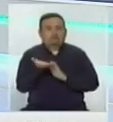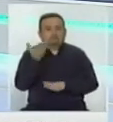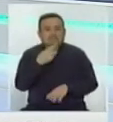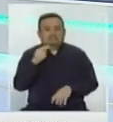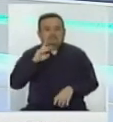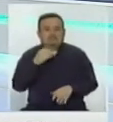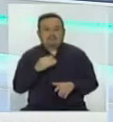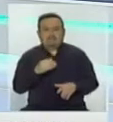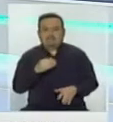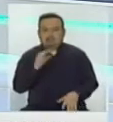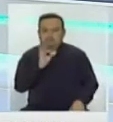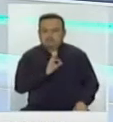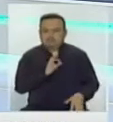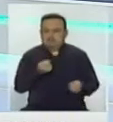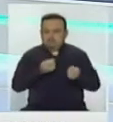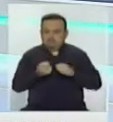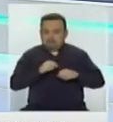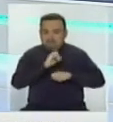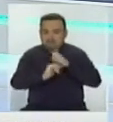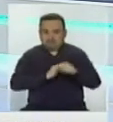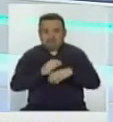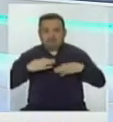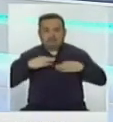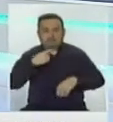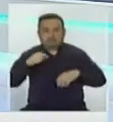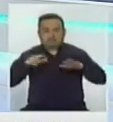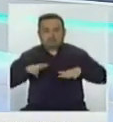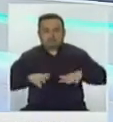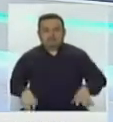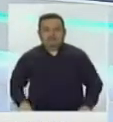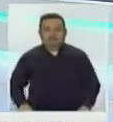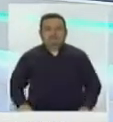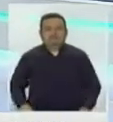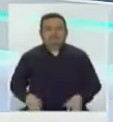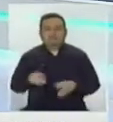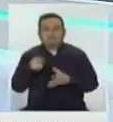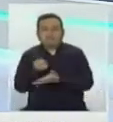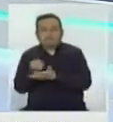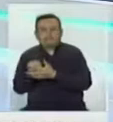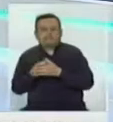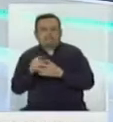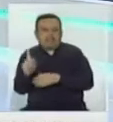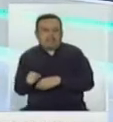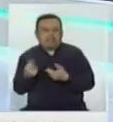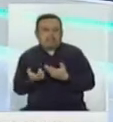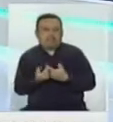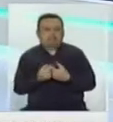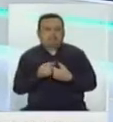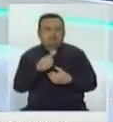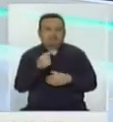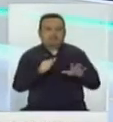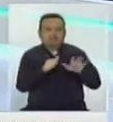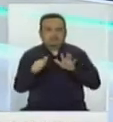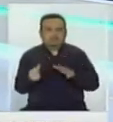subido 120%, estamos hablando de ventas digitales, vestuario 119%, electrónica 166%, y esto tiene